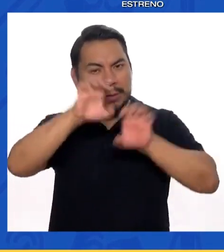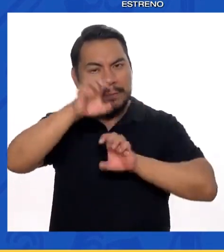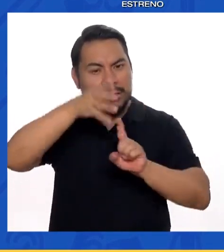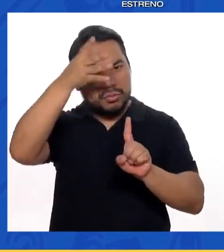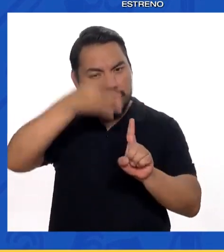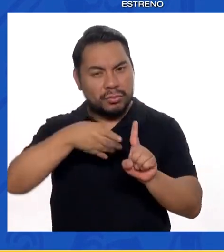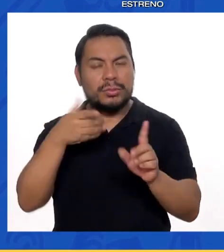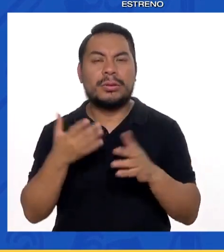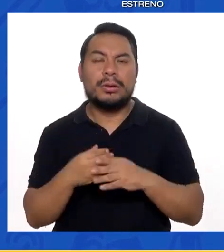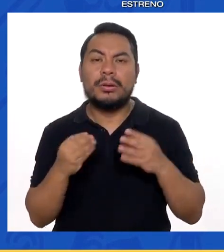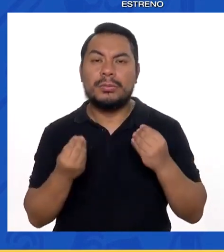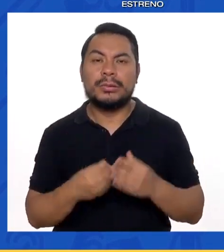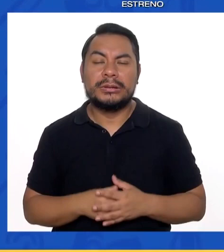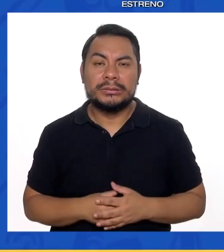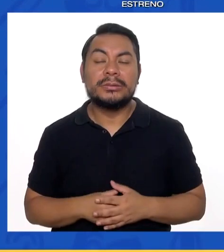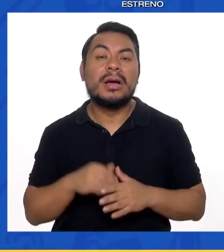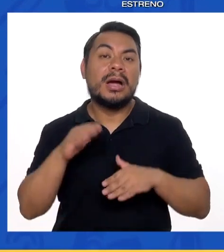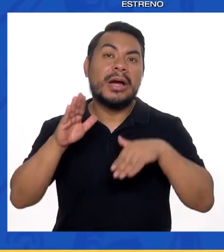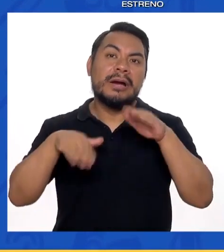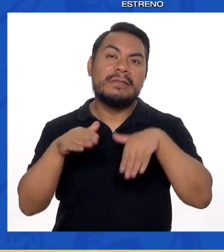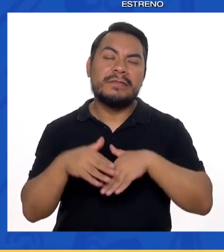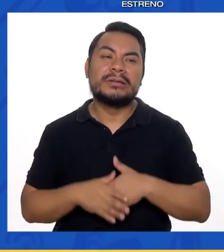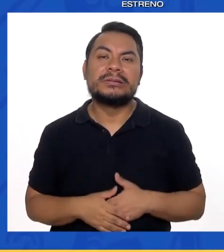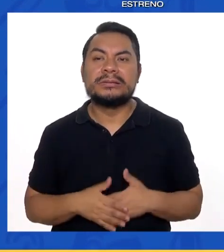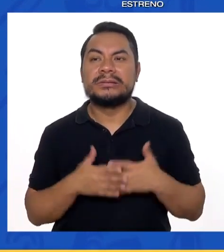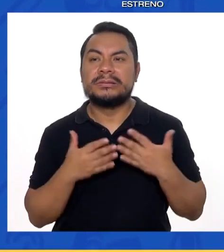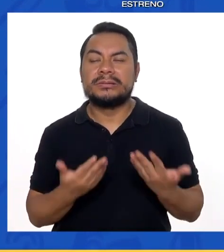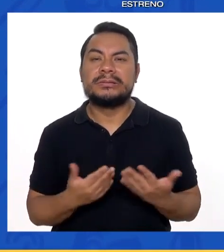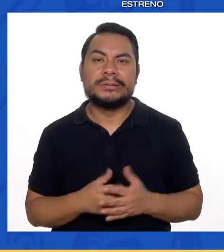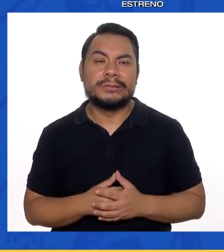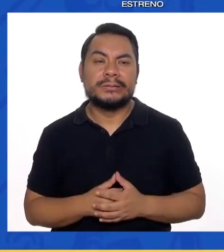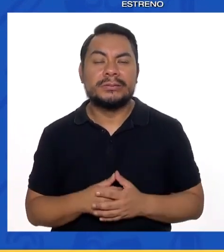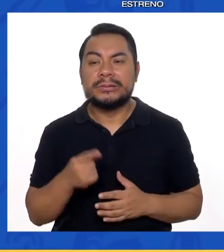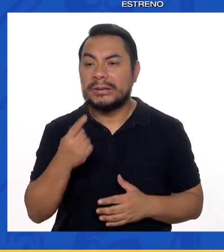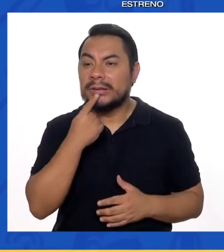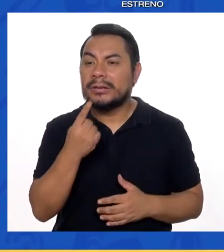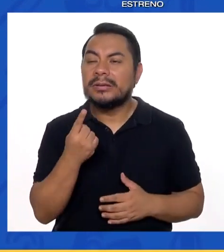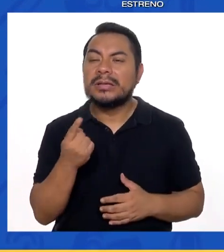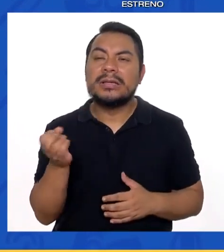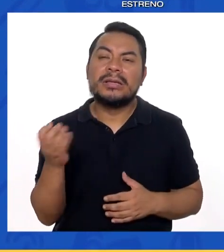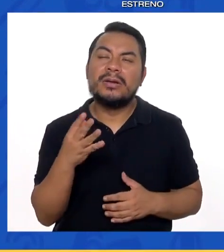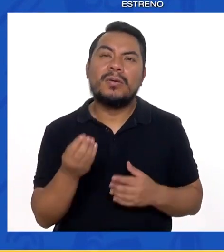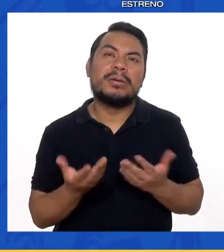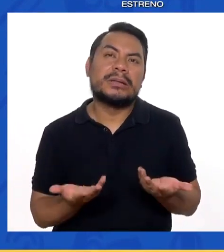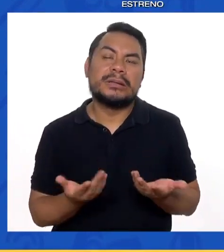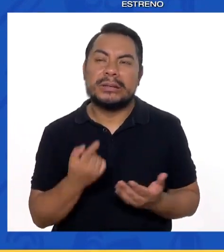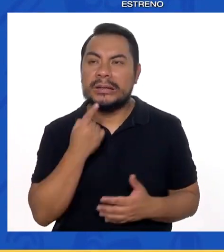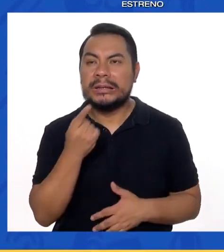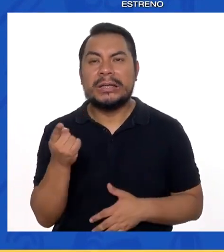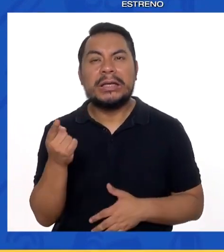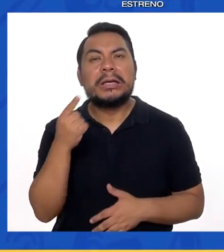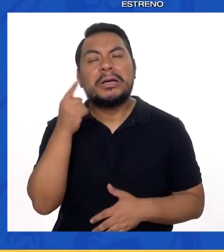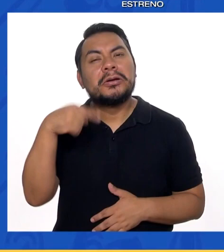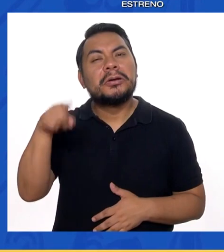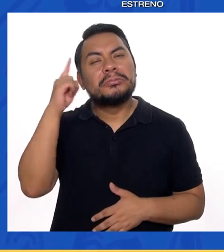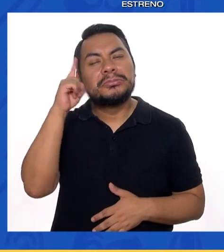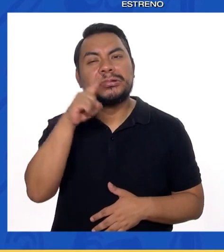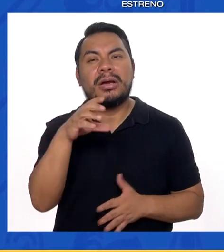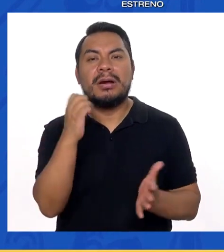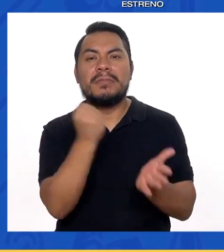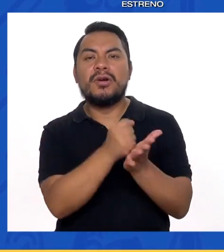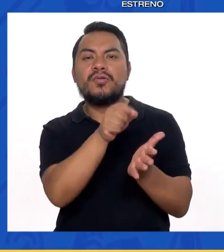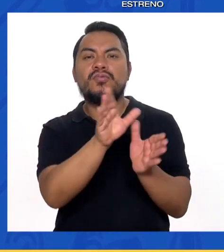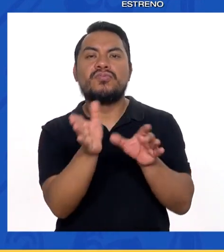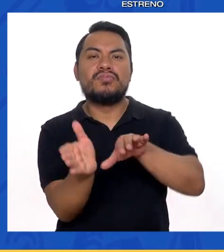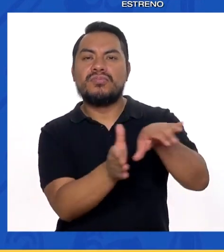una evaluación, porque de hecho a veces dicen como que es como